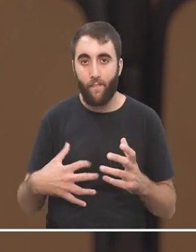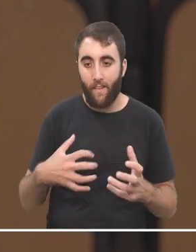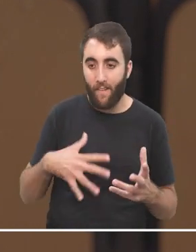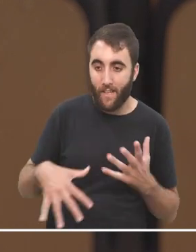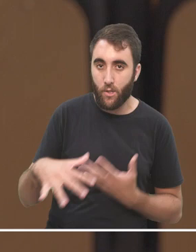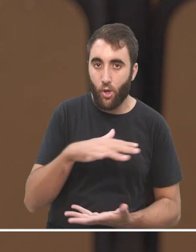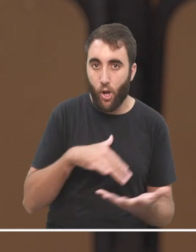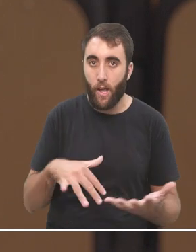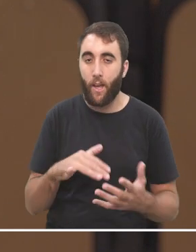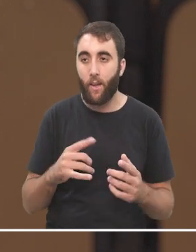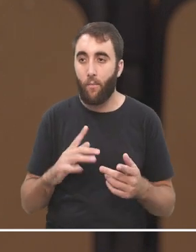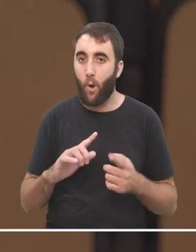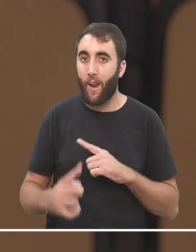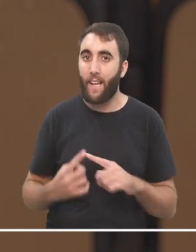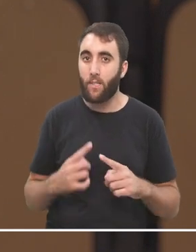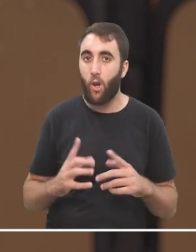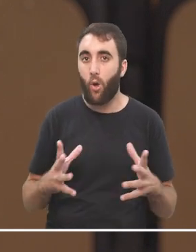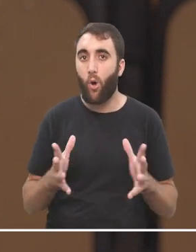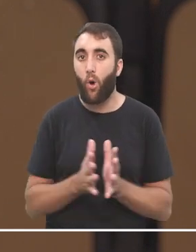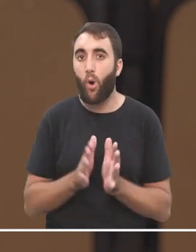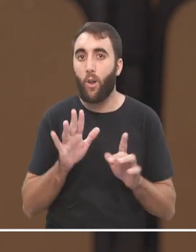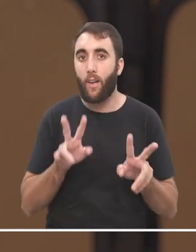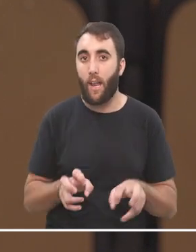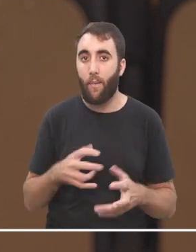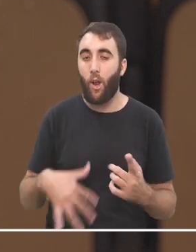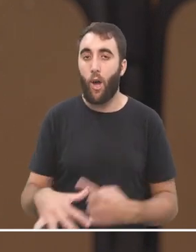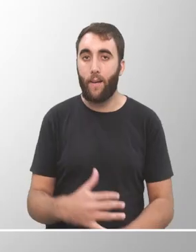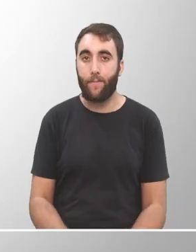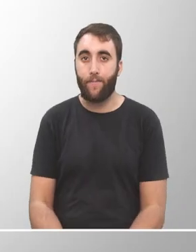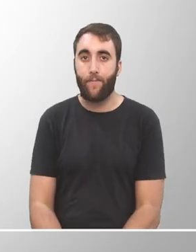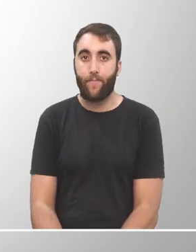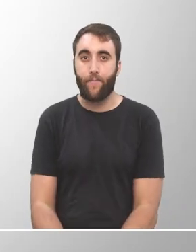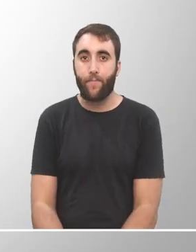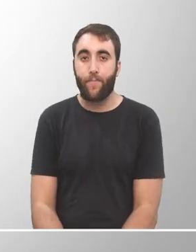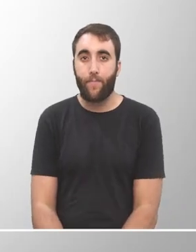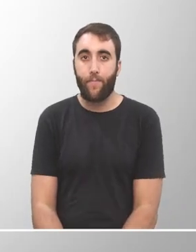su relación con lo local.